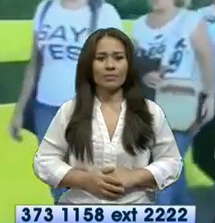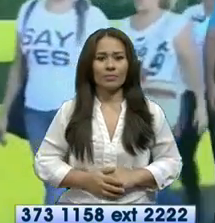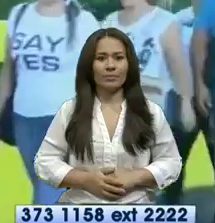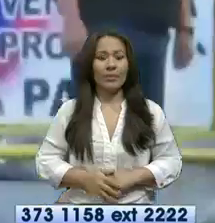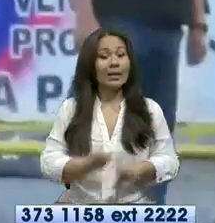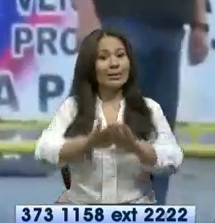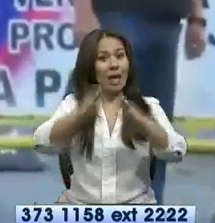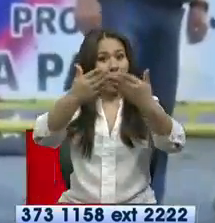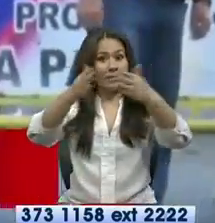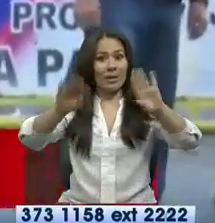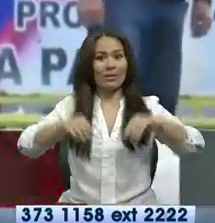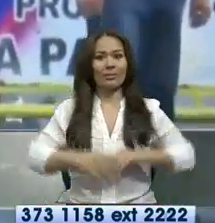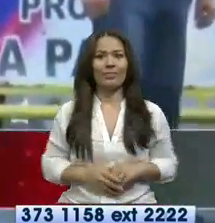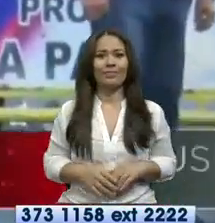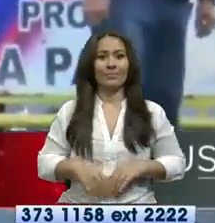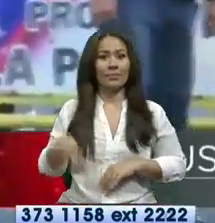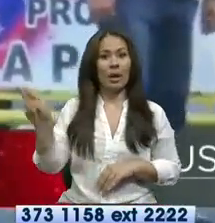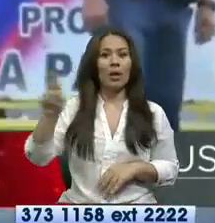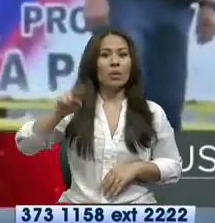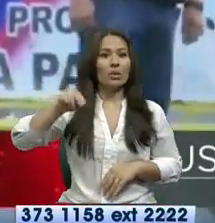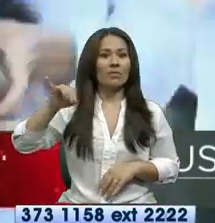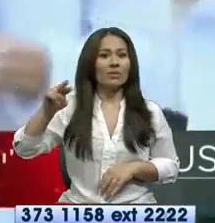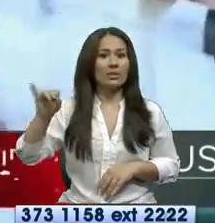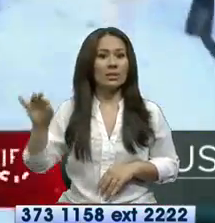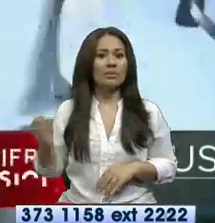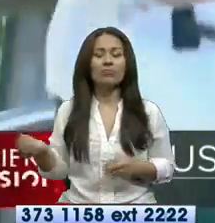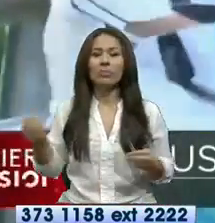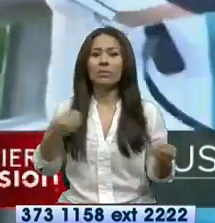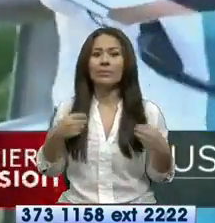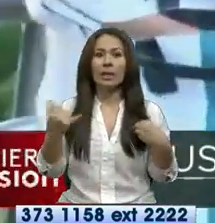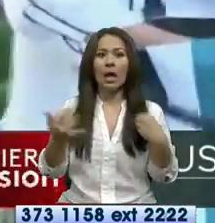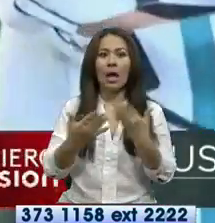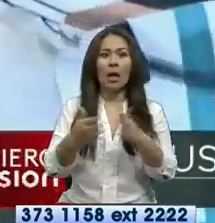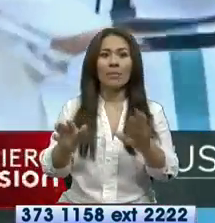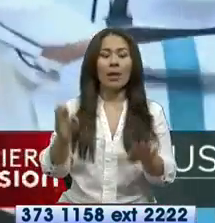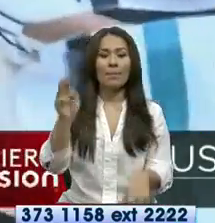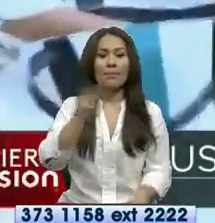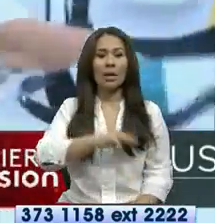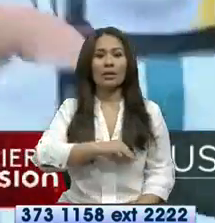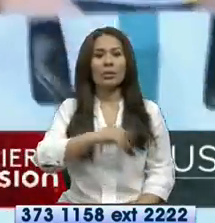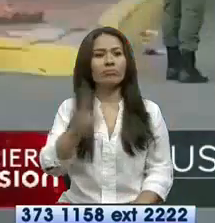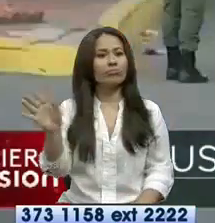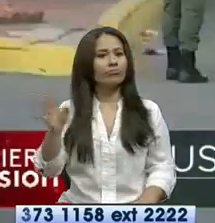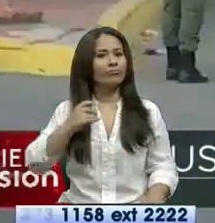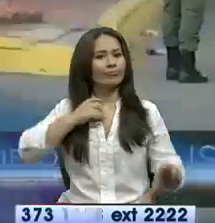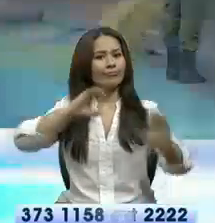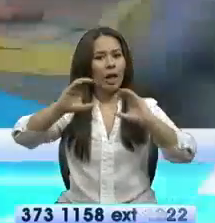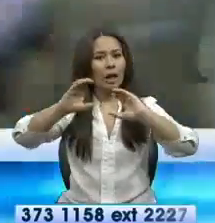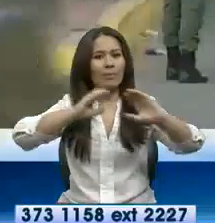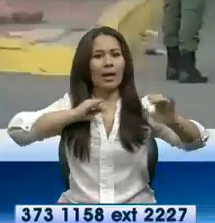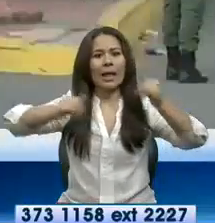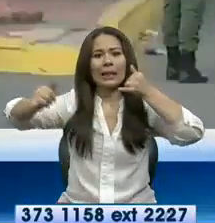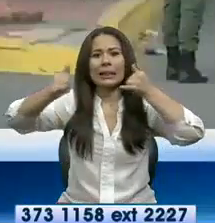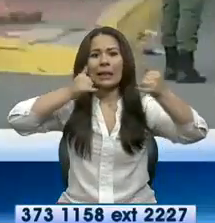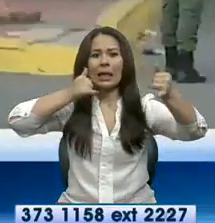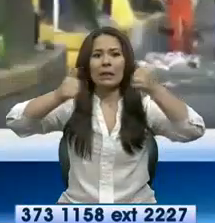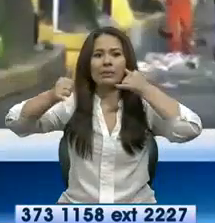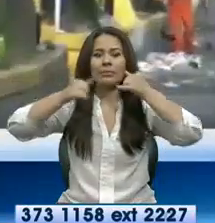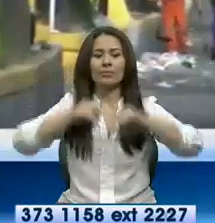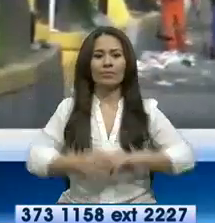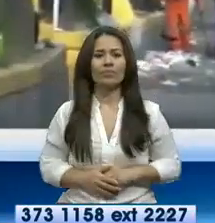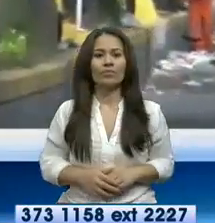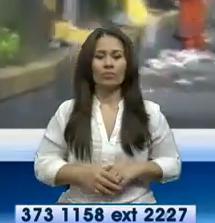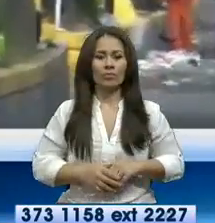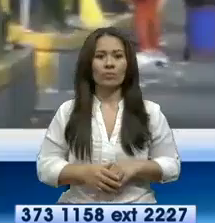Abierta de nuevo, la frontera entre Venezuela y Colombia tenía paso libre desde este martes, luego de una conversación telefónica que sostuvieron los presidentes Juan